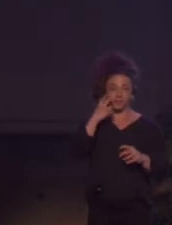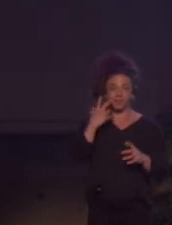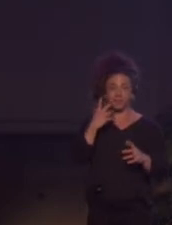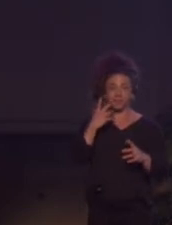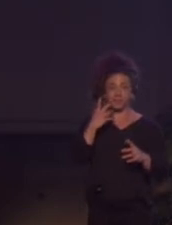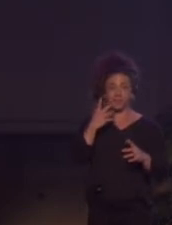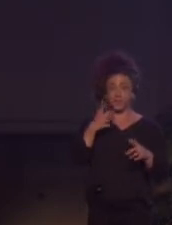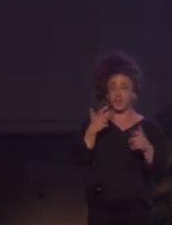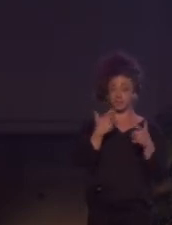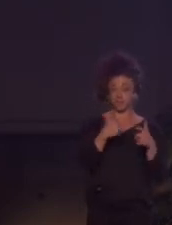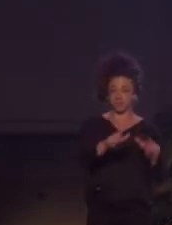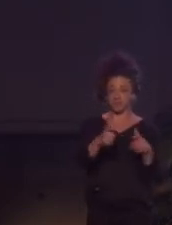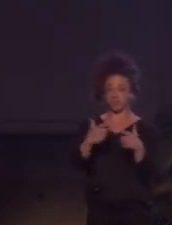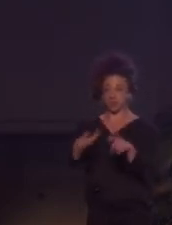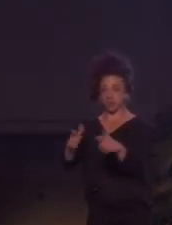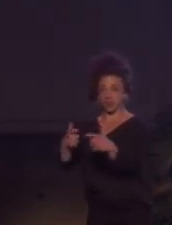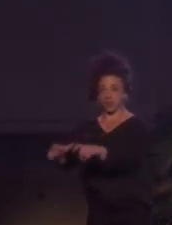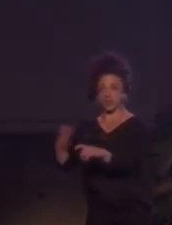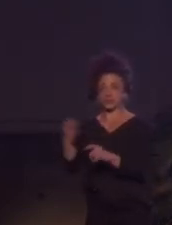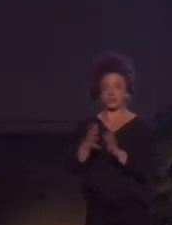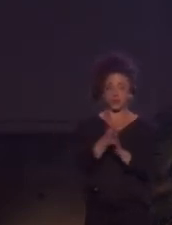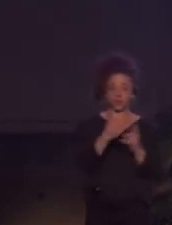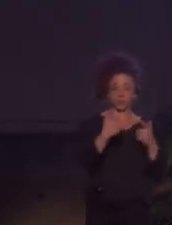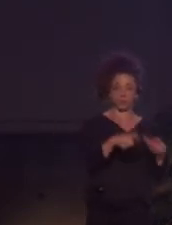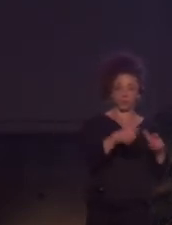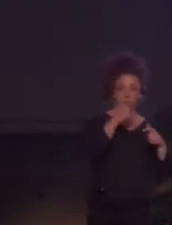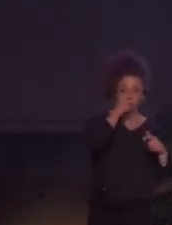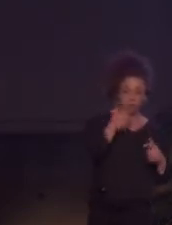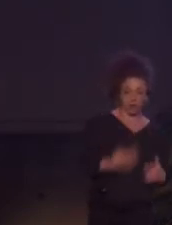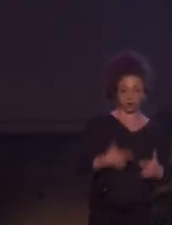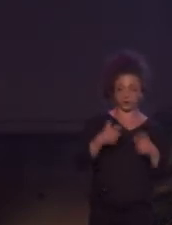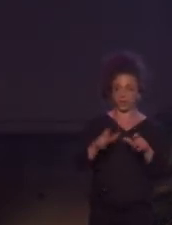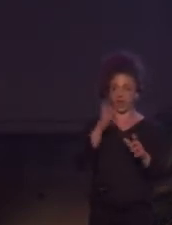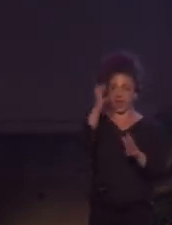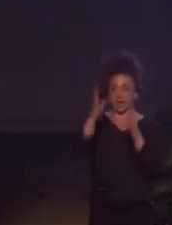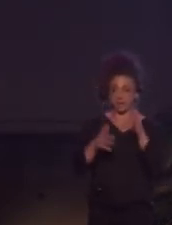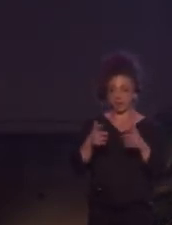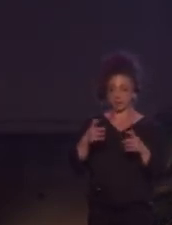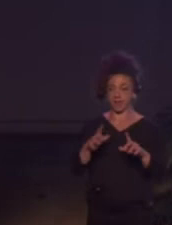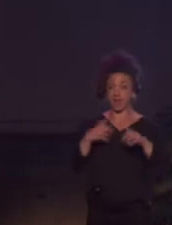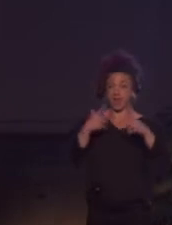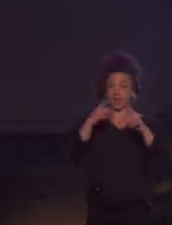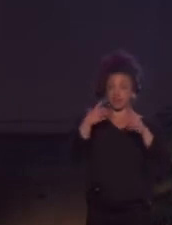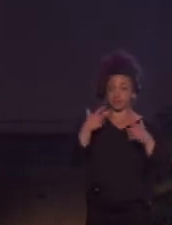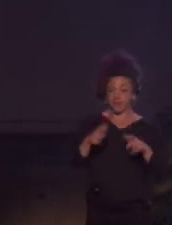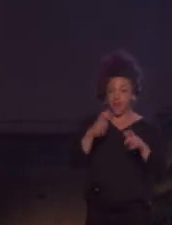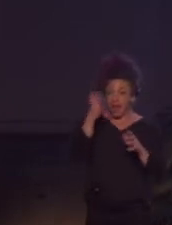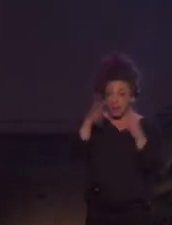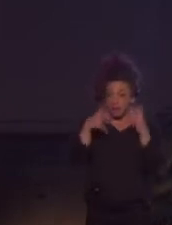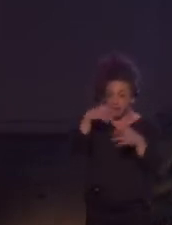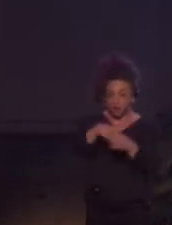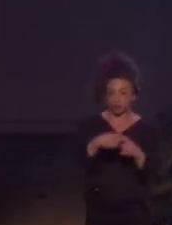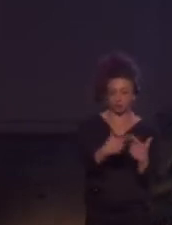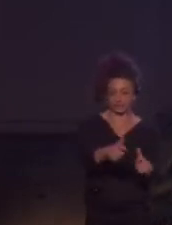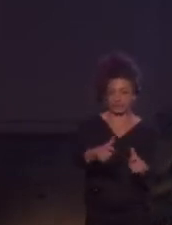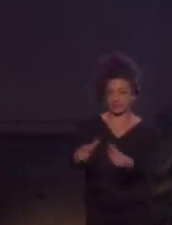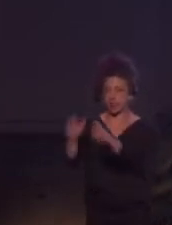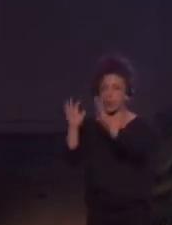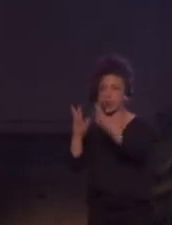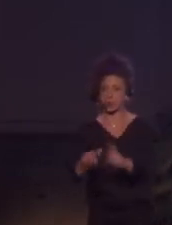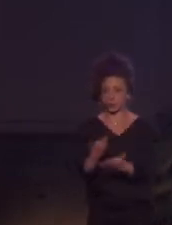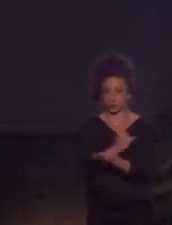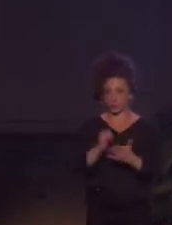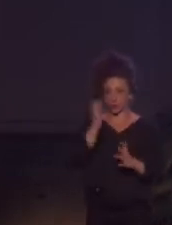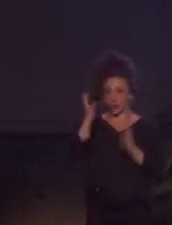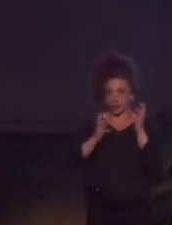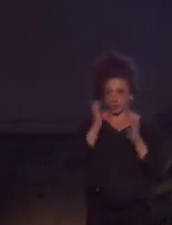hablando de más de un millón de especies, más de un millón de especies. Un colectivo tan diverso que lo queer debería abrazarlo, porque es tan diverso